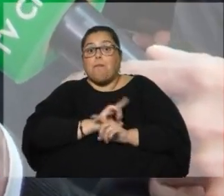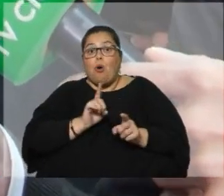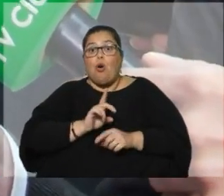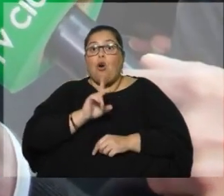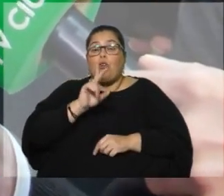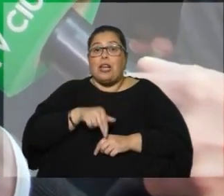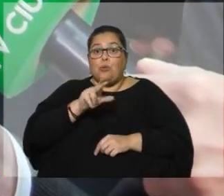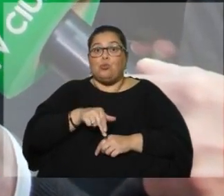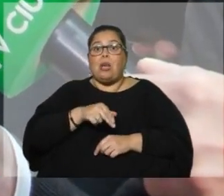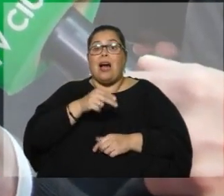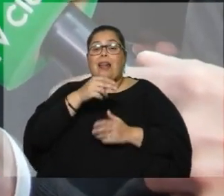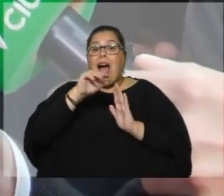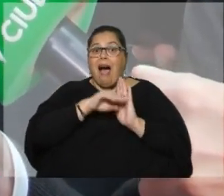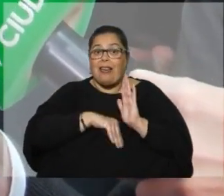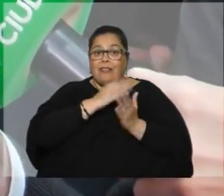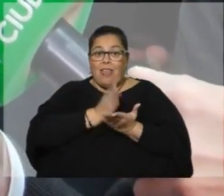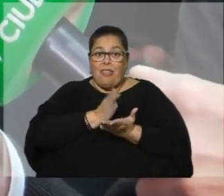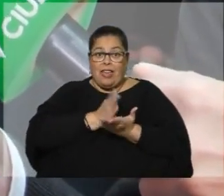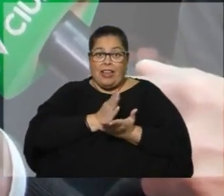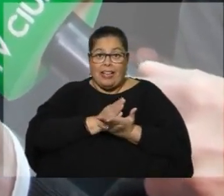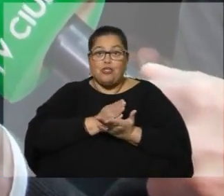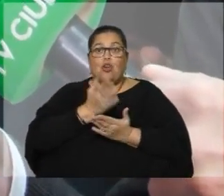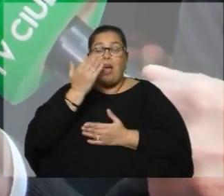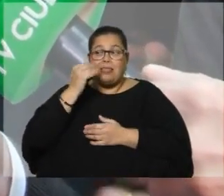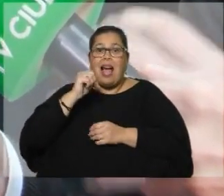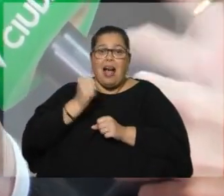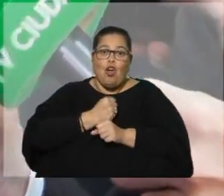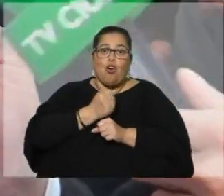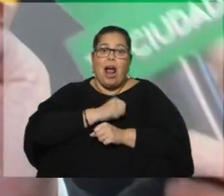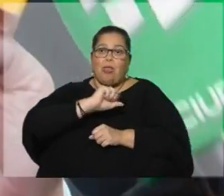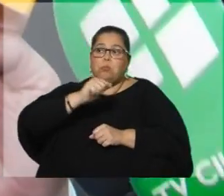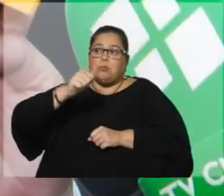derechos tan trabajosamente conquistada en estos últimos años.